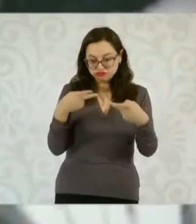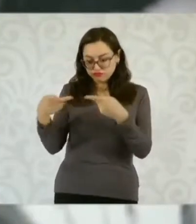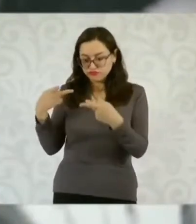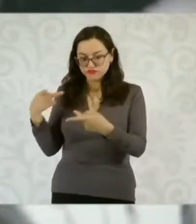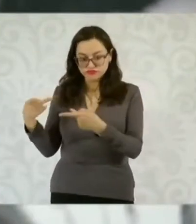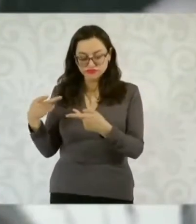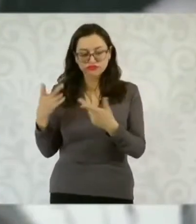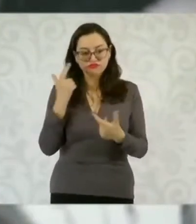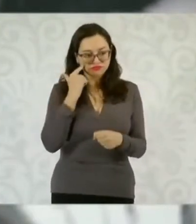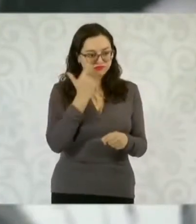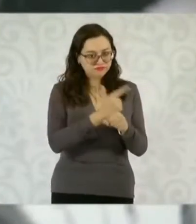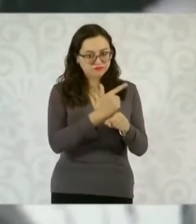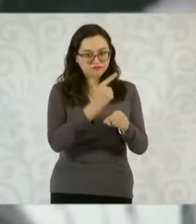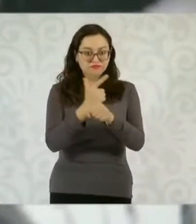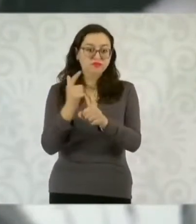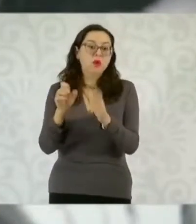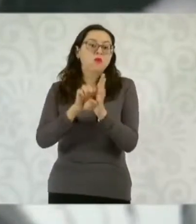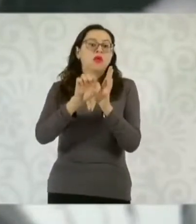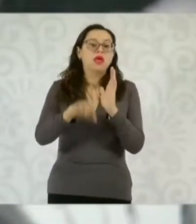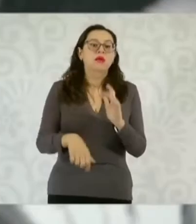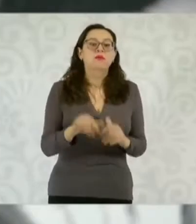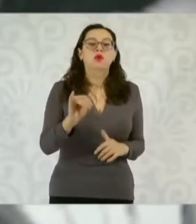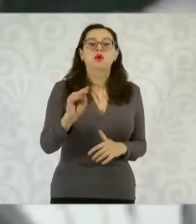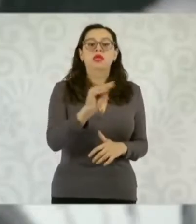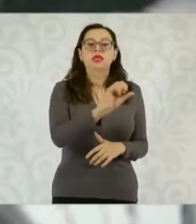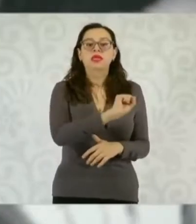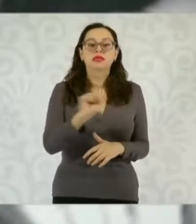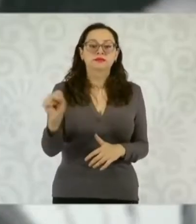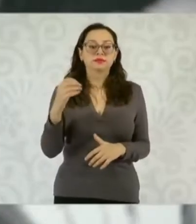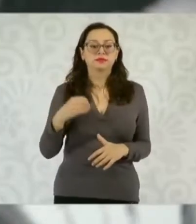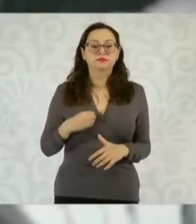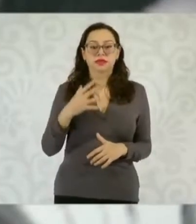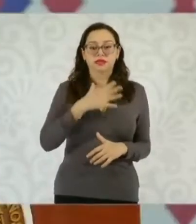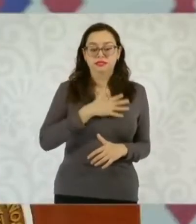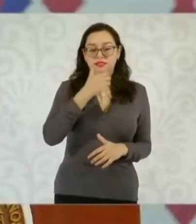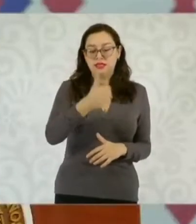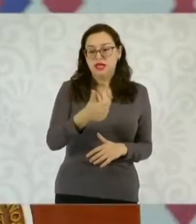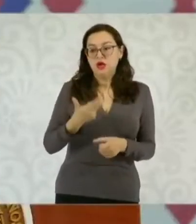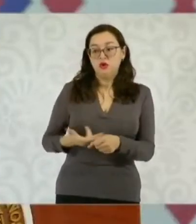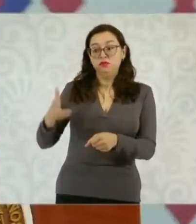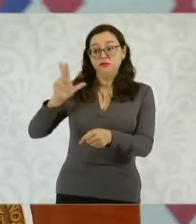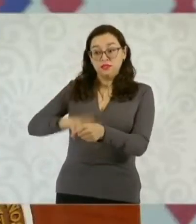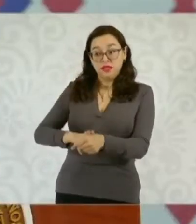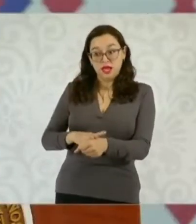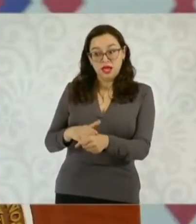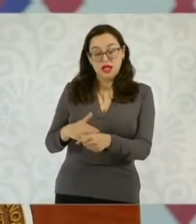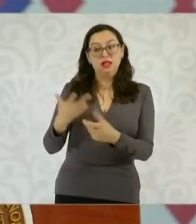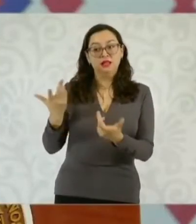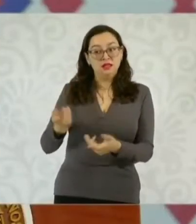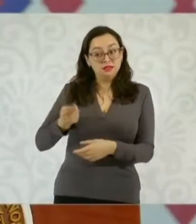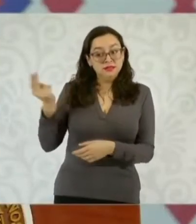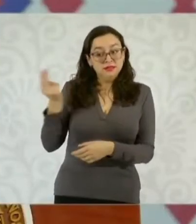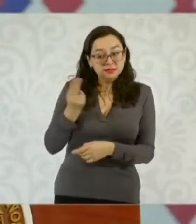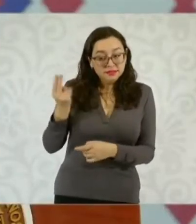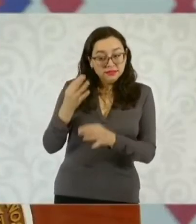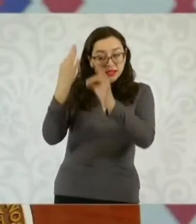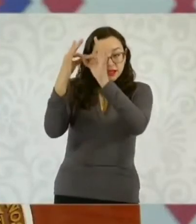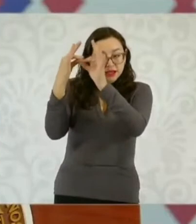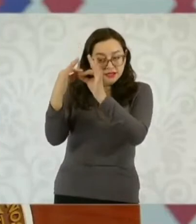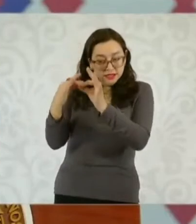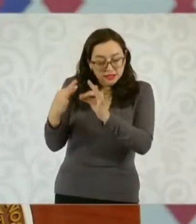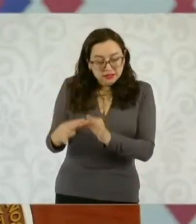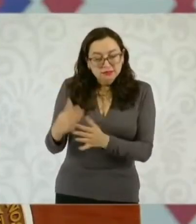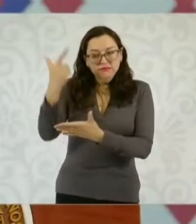porque lo que estamos identificando, y les pongo el caso del IMSS Bienestar, es exactamente qué requiere cada unidad para que esto pueda ser notificado a la proveeduría y pidamos